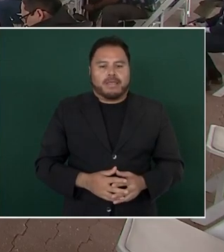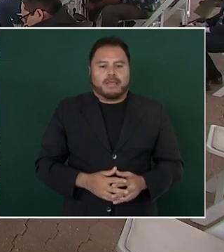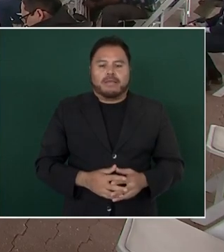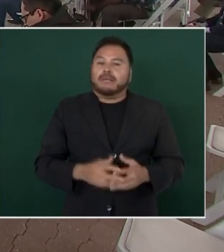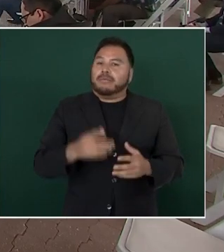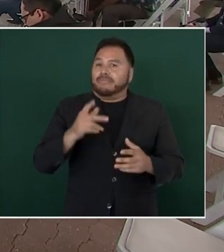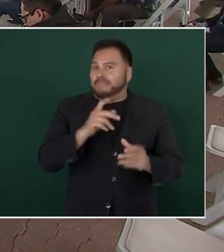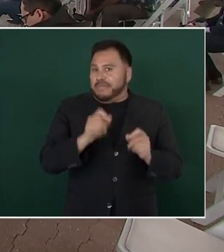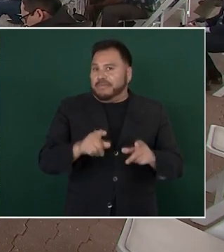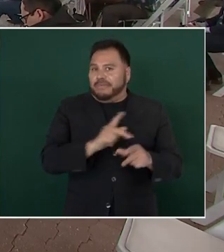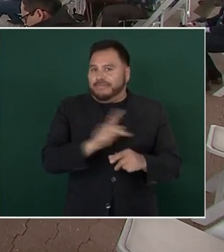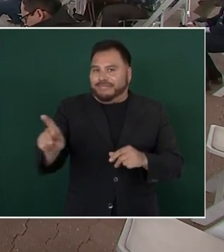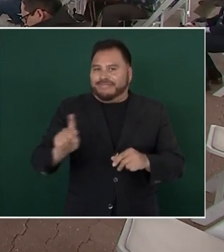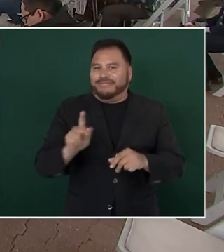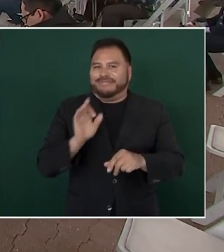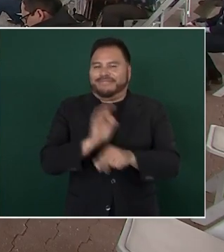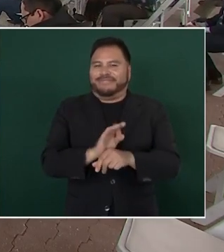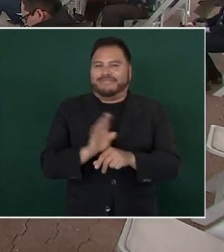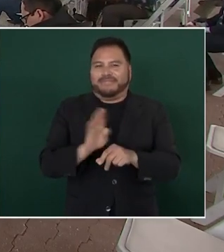para todos.